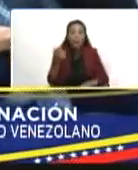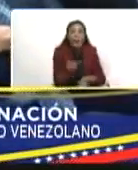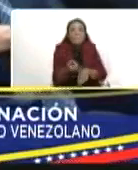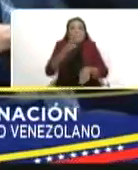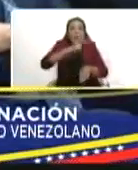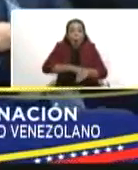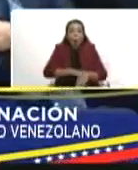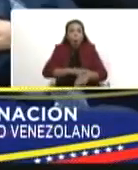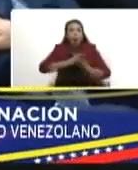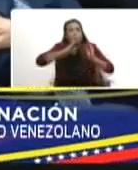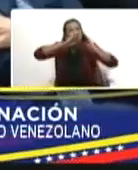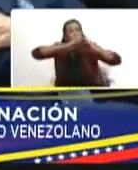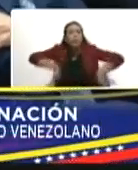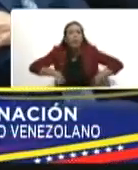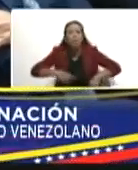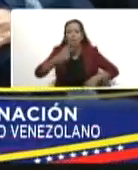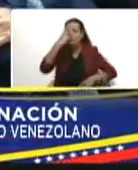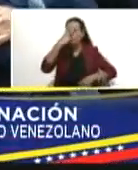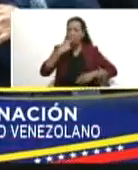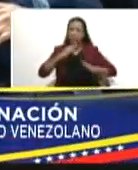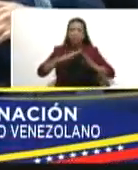desmoralizar a un pueblo